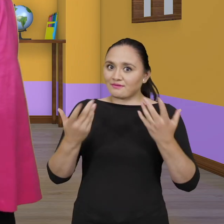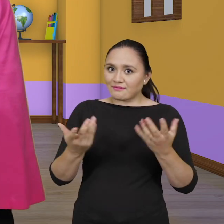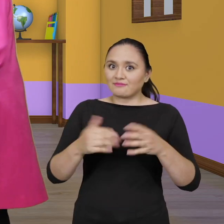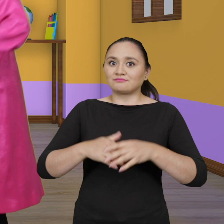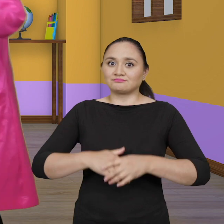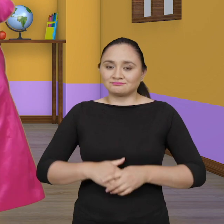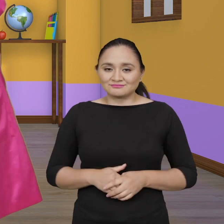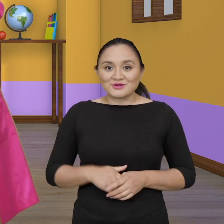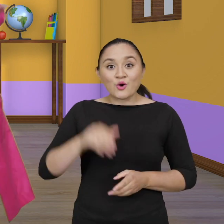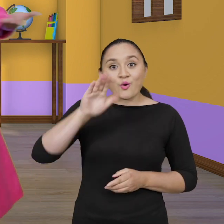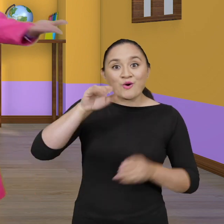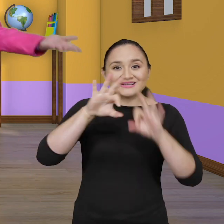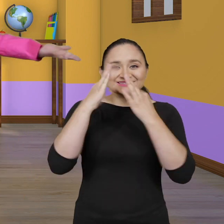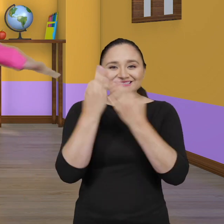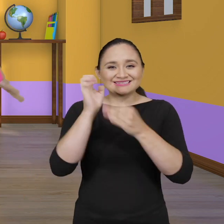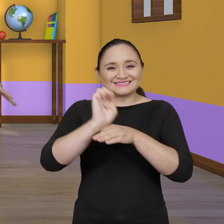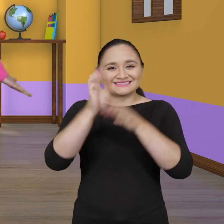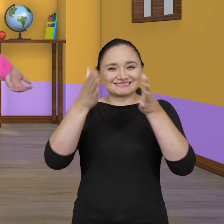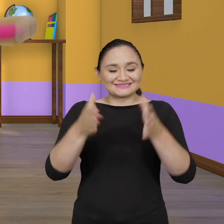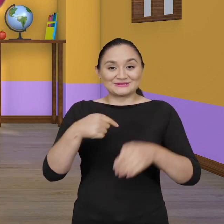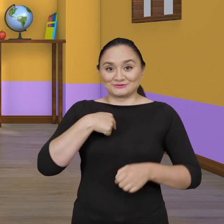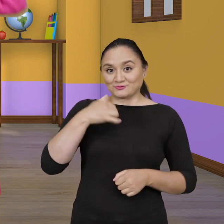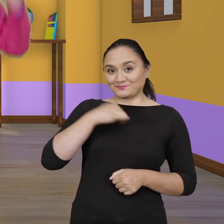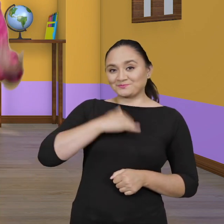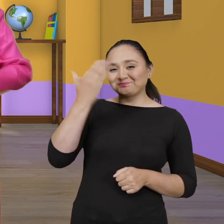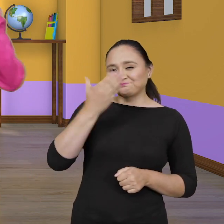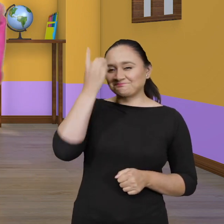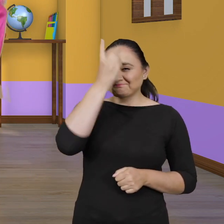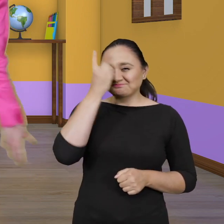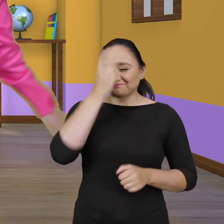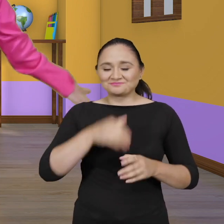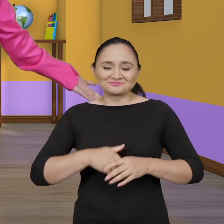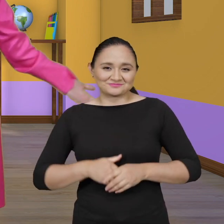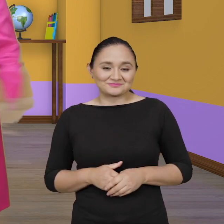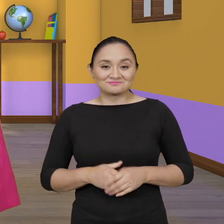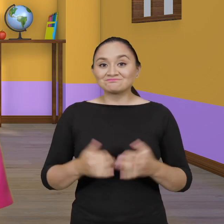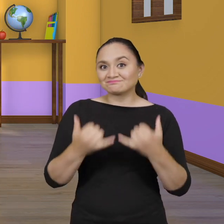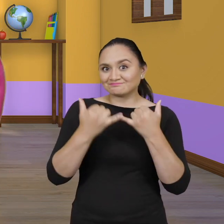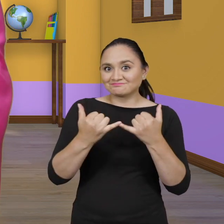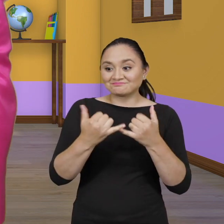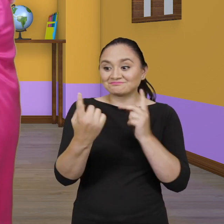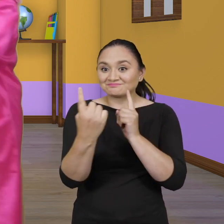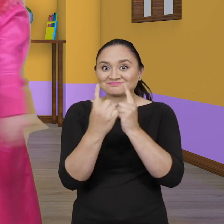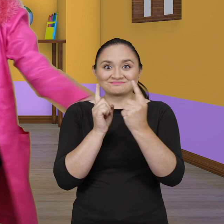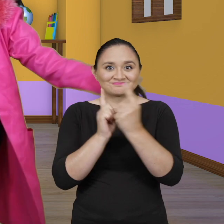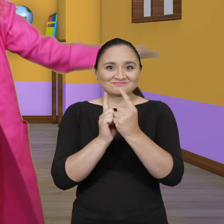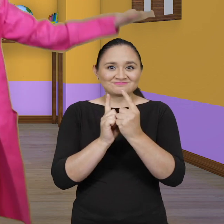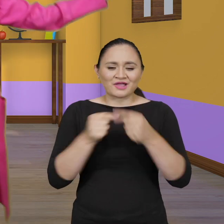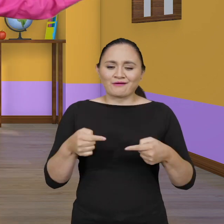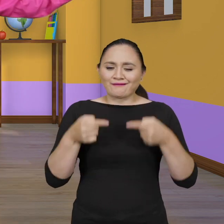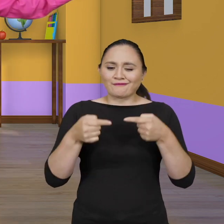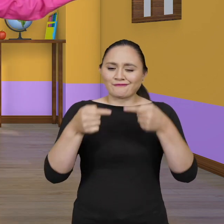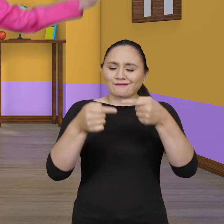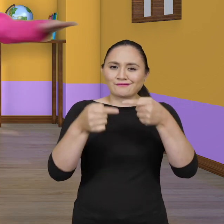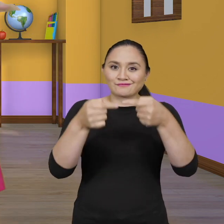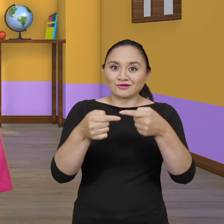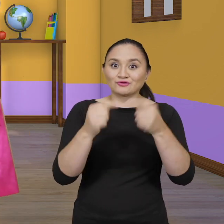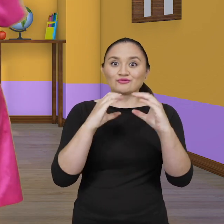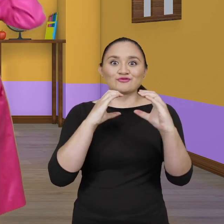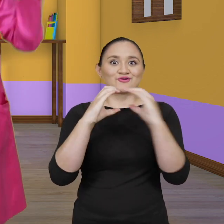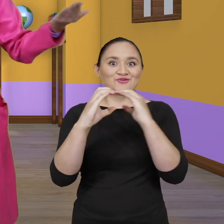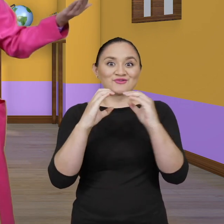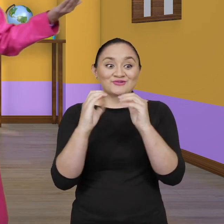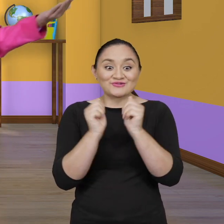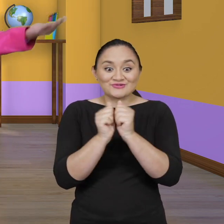Claro. Hola, familia ecuatoriana, soy la profe Diana y ahora estoy en constante comunicación